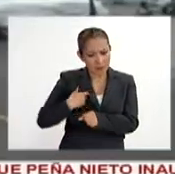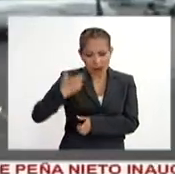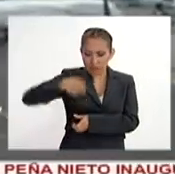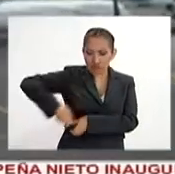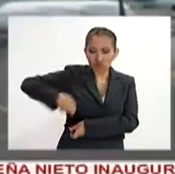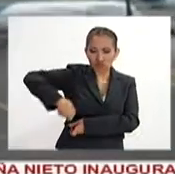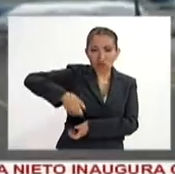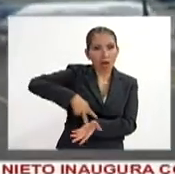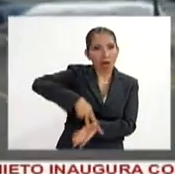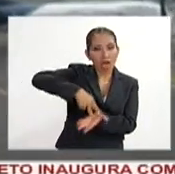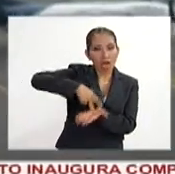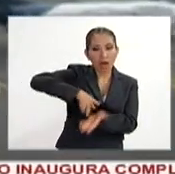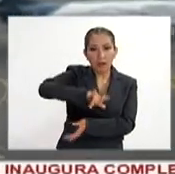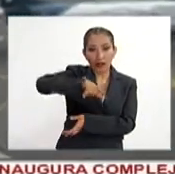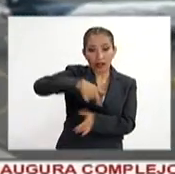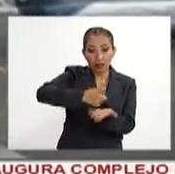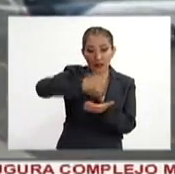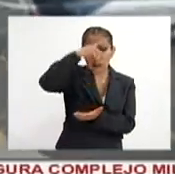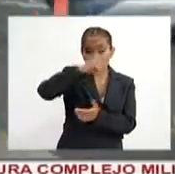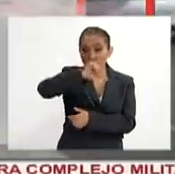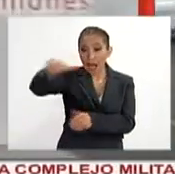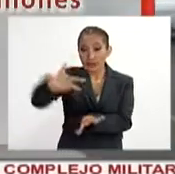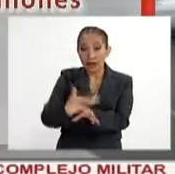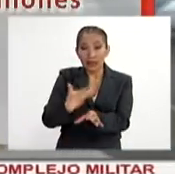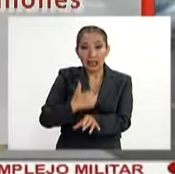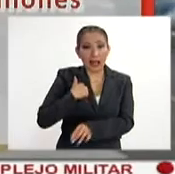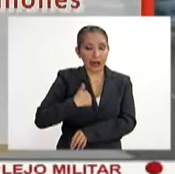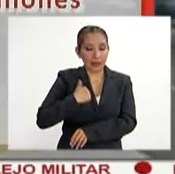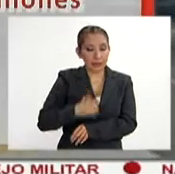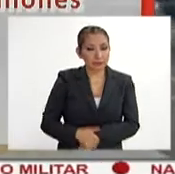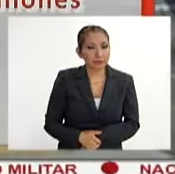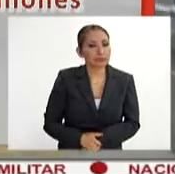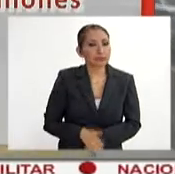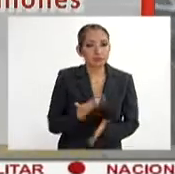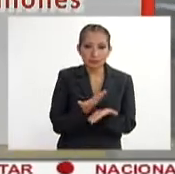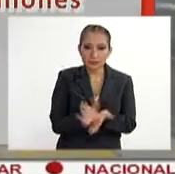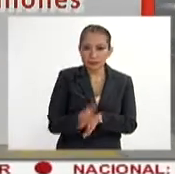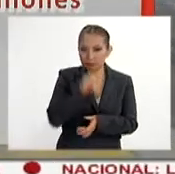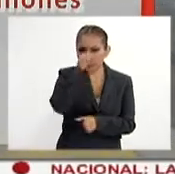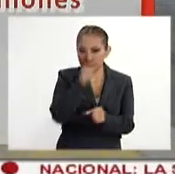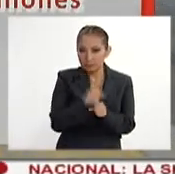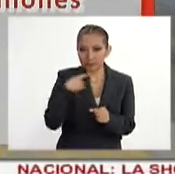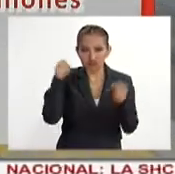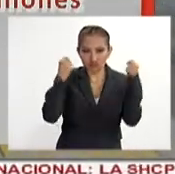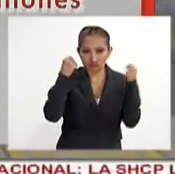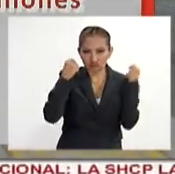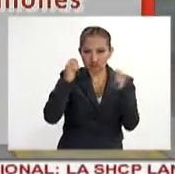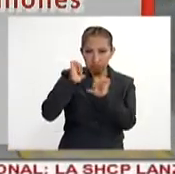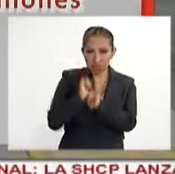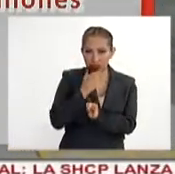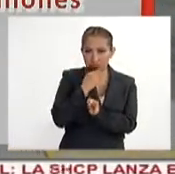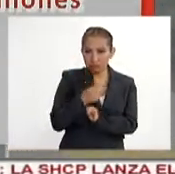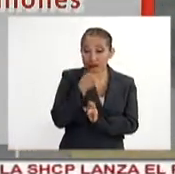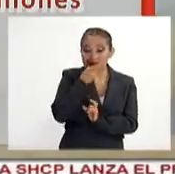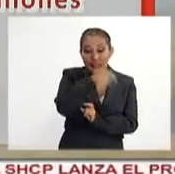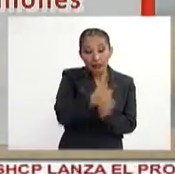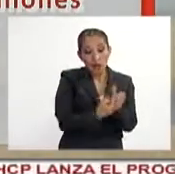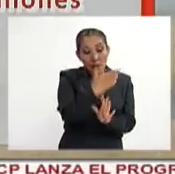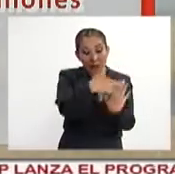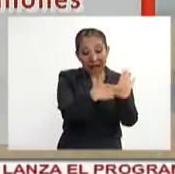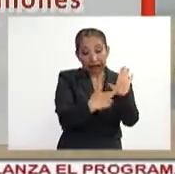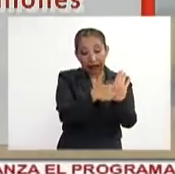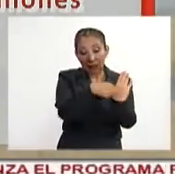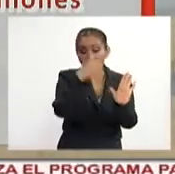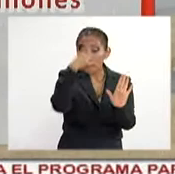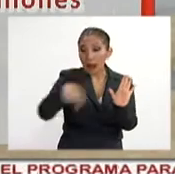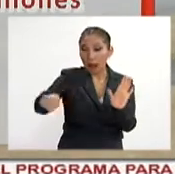maleta documentada en vuelos desde la Ciudad de México a Estados Unidos y Canadá. Por su parte, el secretario de Turismo, Enrique de la Madrid, dijo que estas nuevas